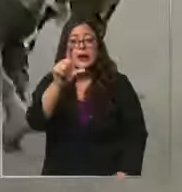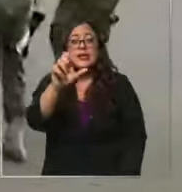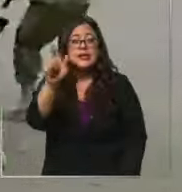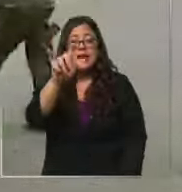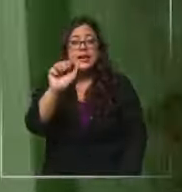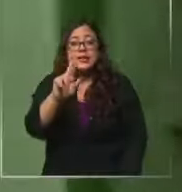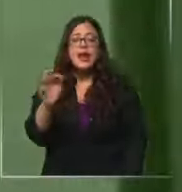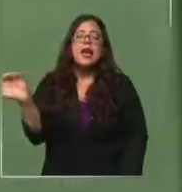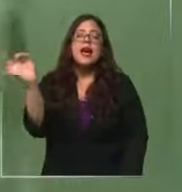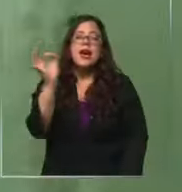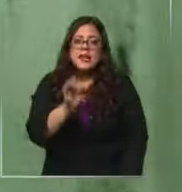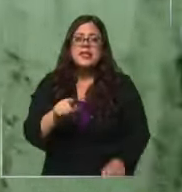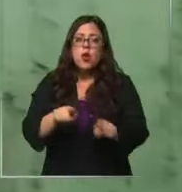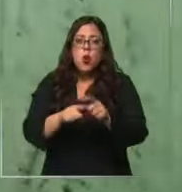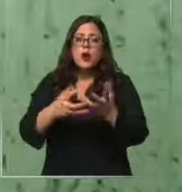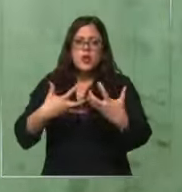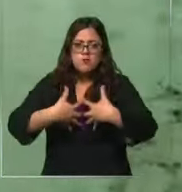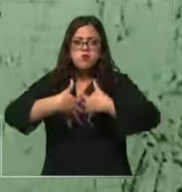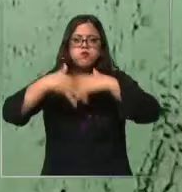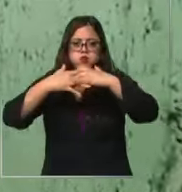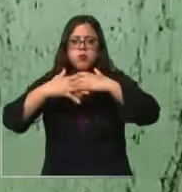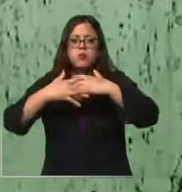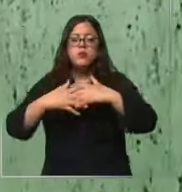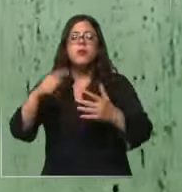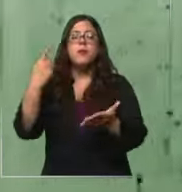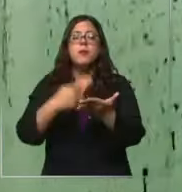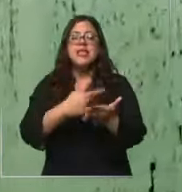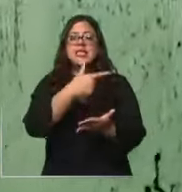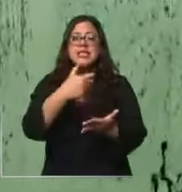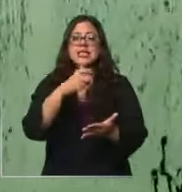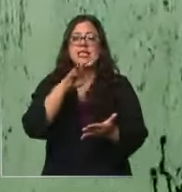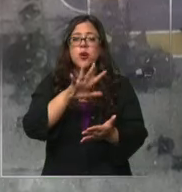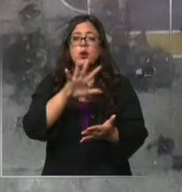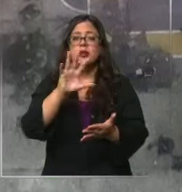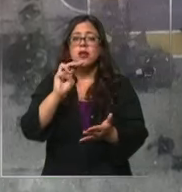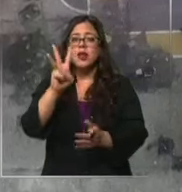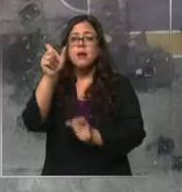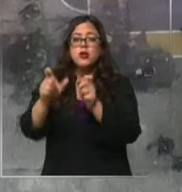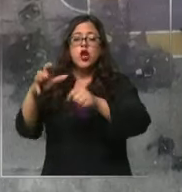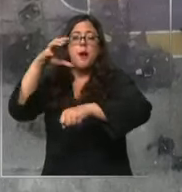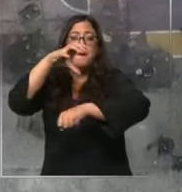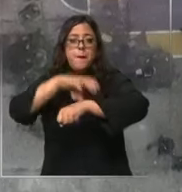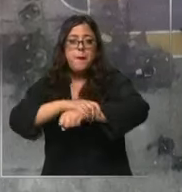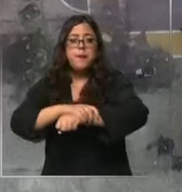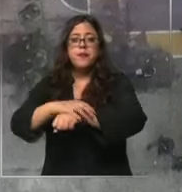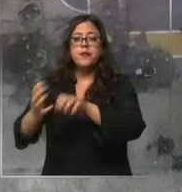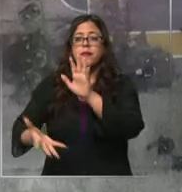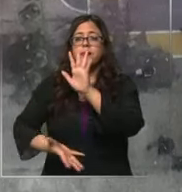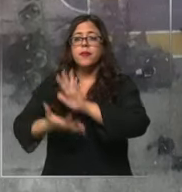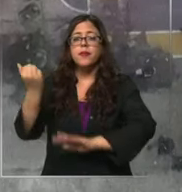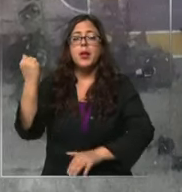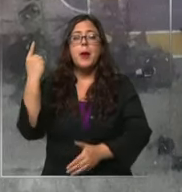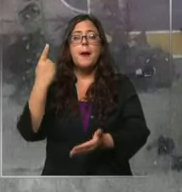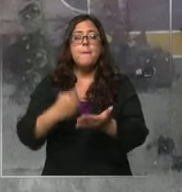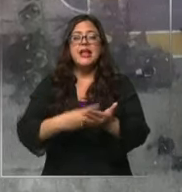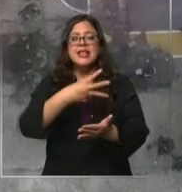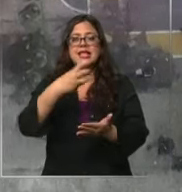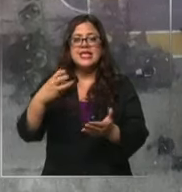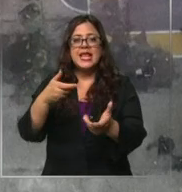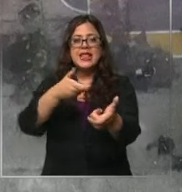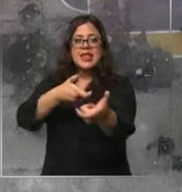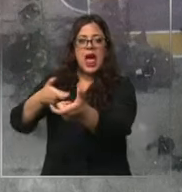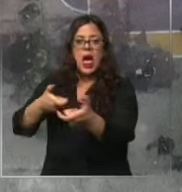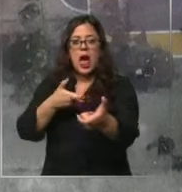dura. Novoa informó que se ha detenido a 1.753 personas e incautado 1.300 armas.